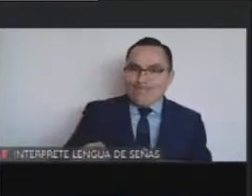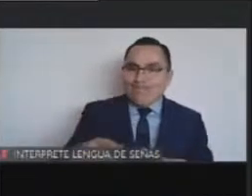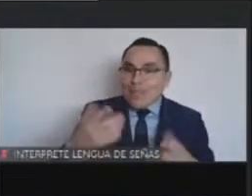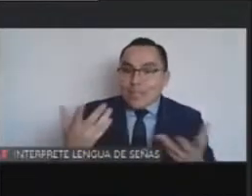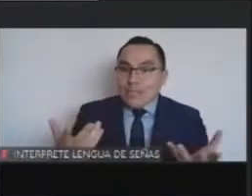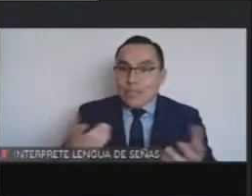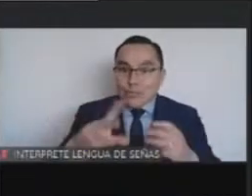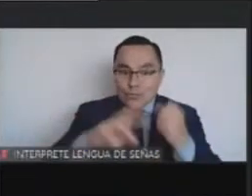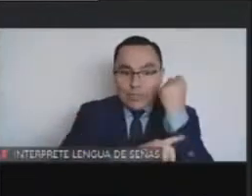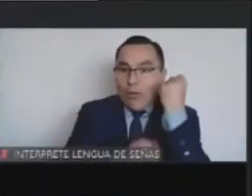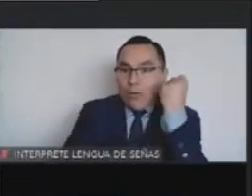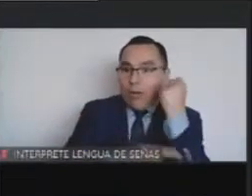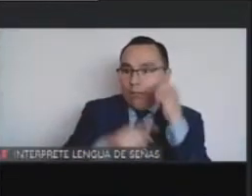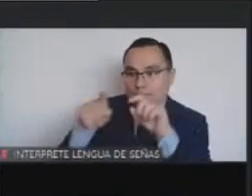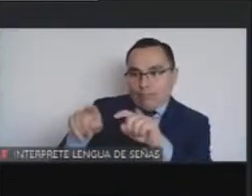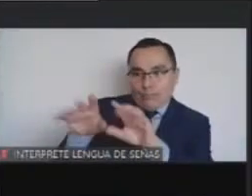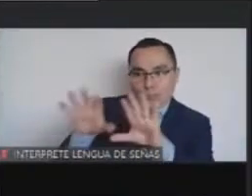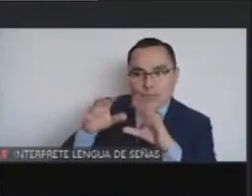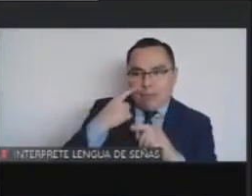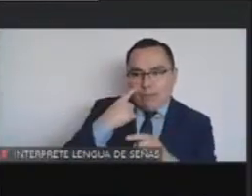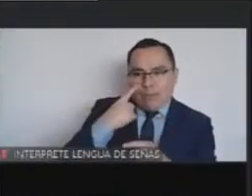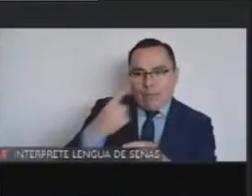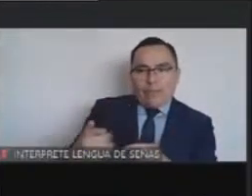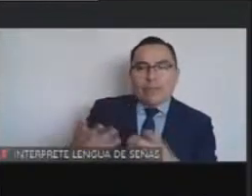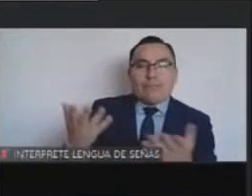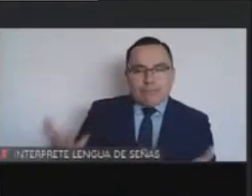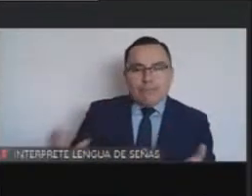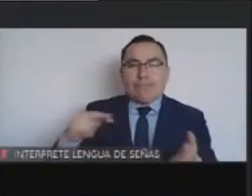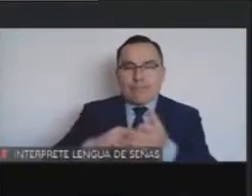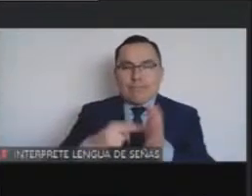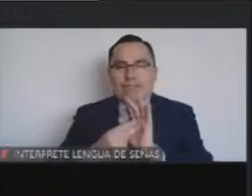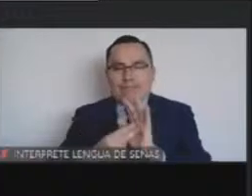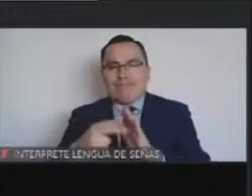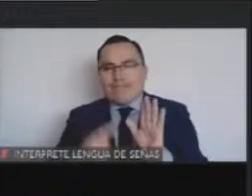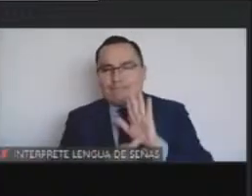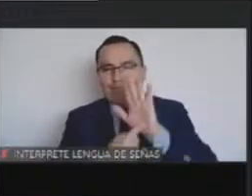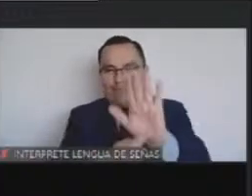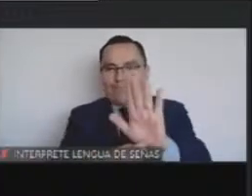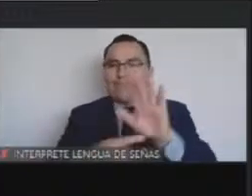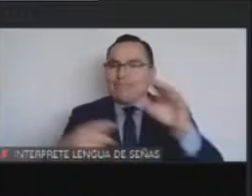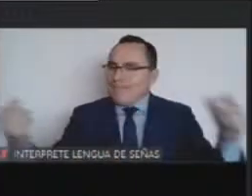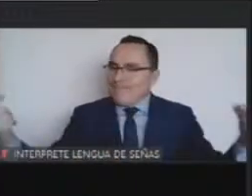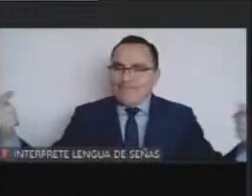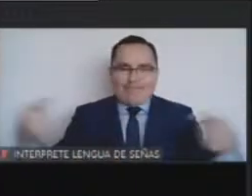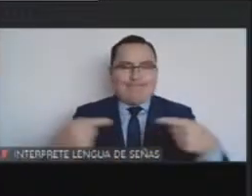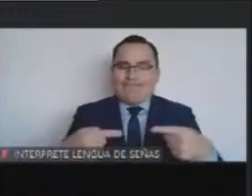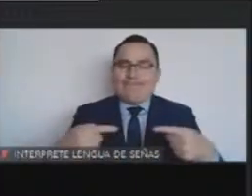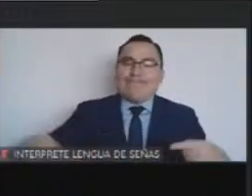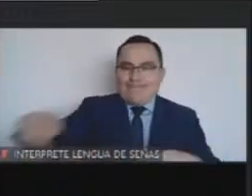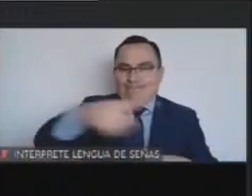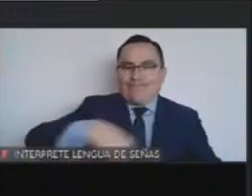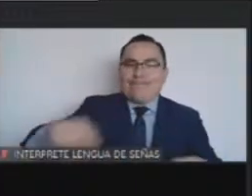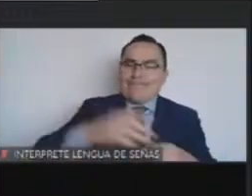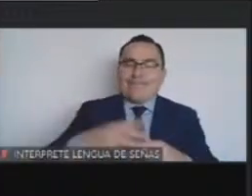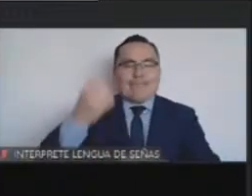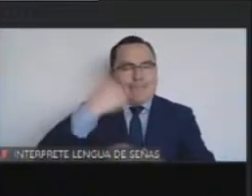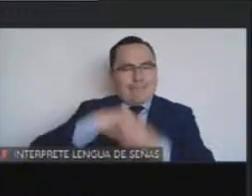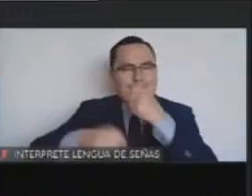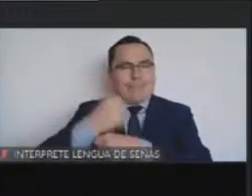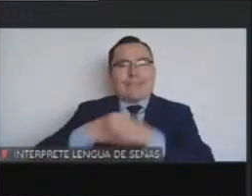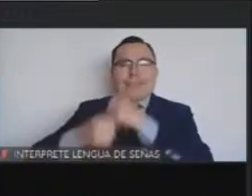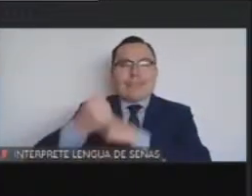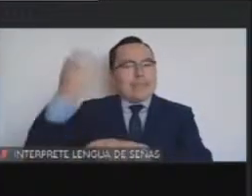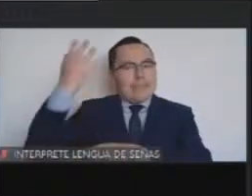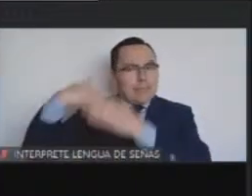ustedes saben mejor que yo, ha estado presente en el debate nuestro hace décadas y respecto del cual nosotros no hemos